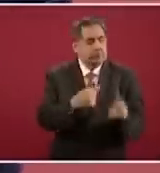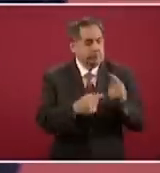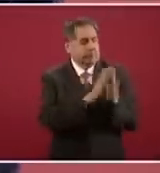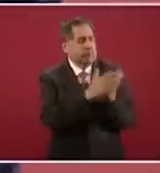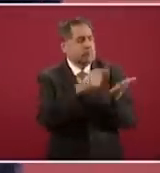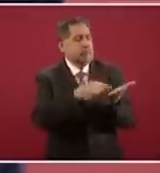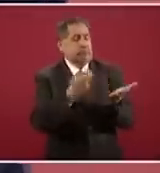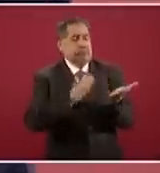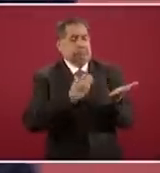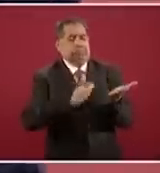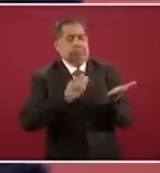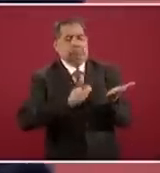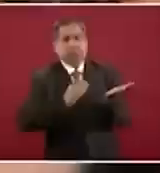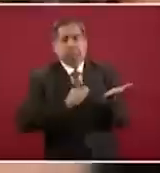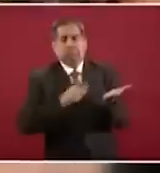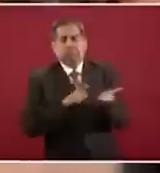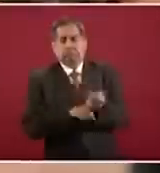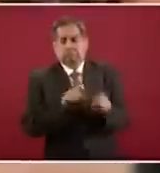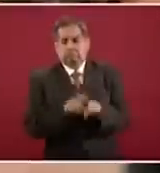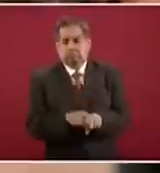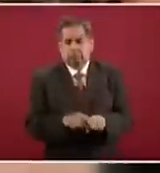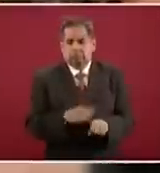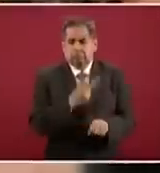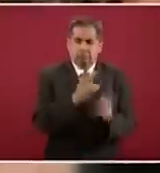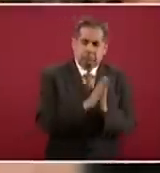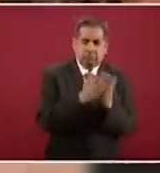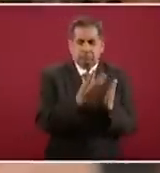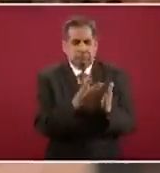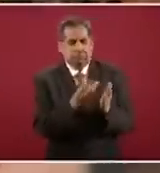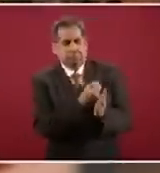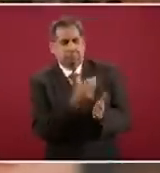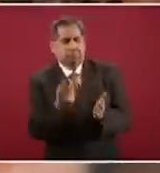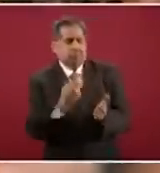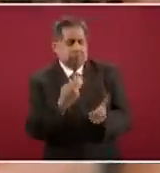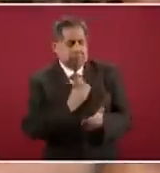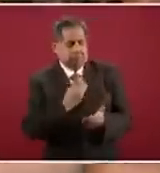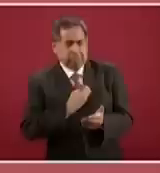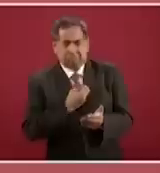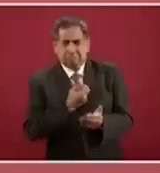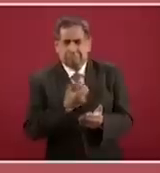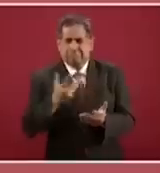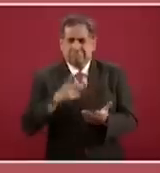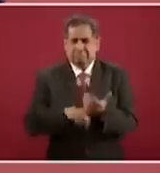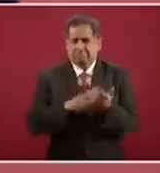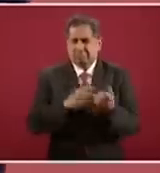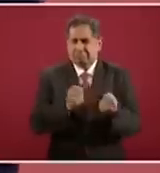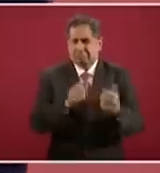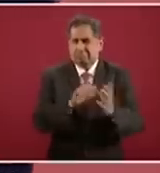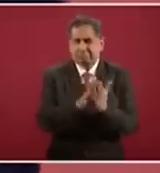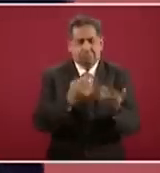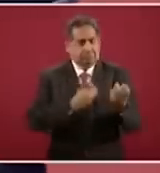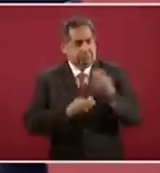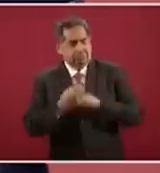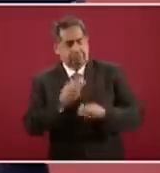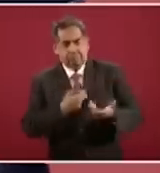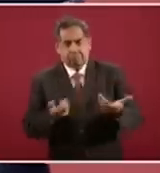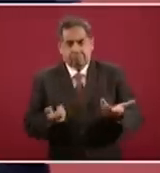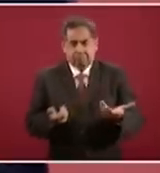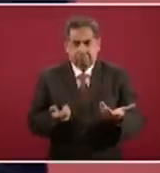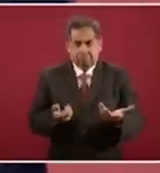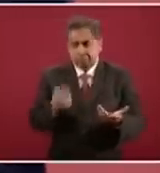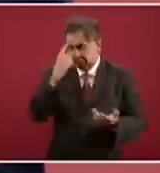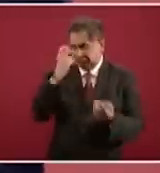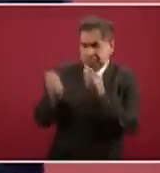en libros, no en dos, en 10, en 20, en 30, o sea, y